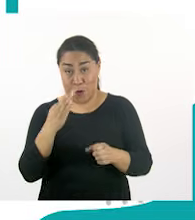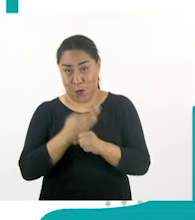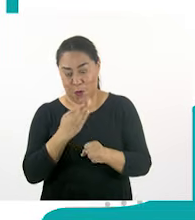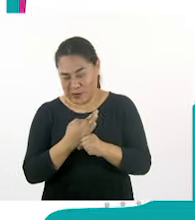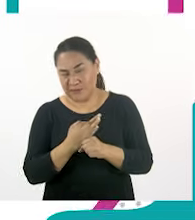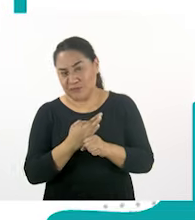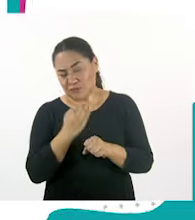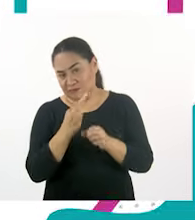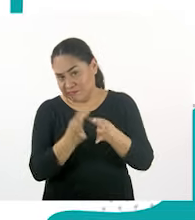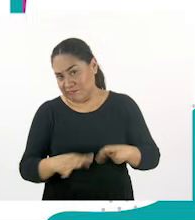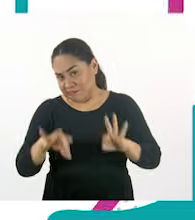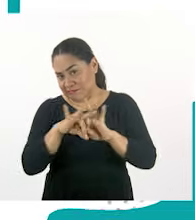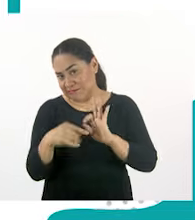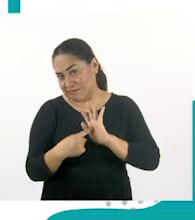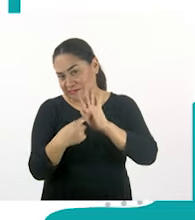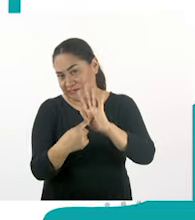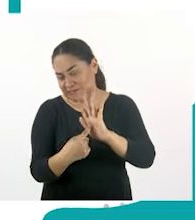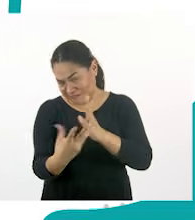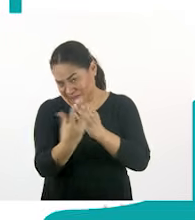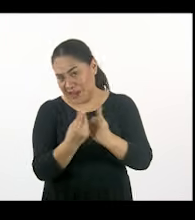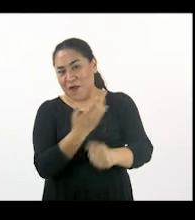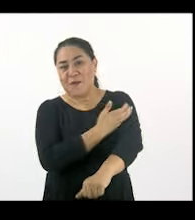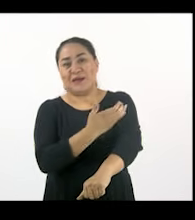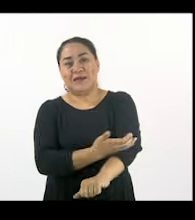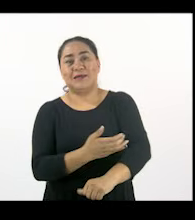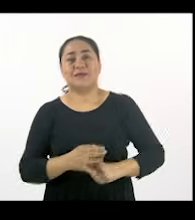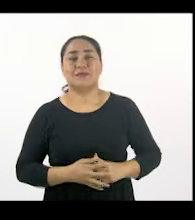tenemos algo muy importante para ustedes. Acompáñenos.